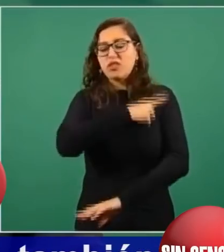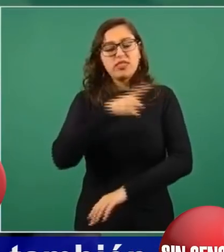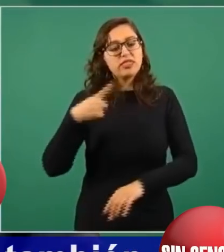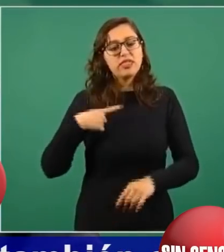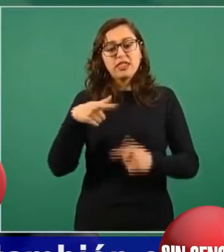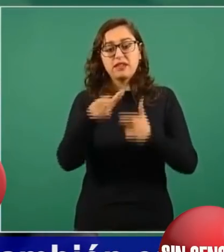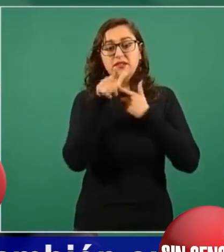No dormí.